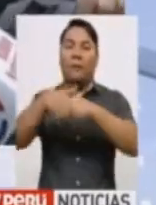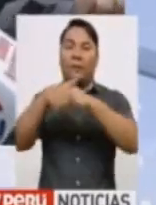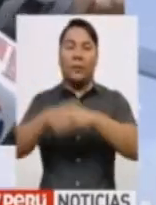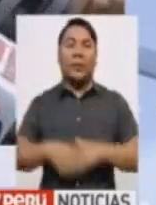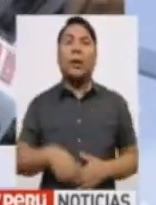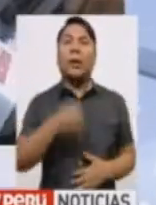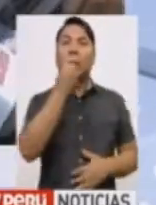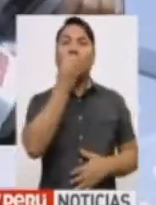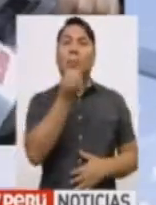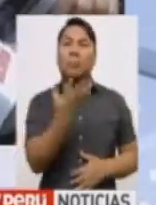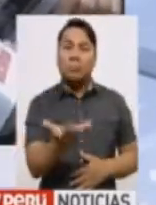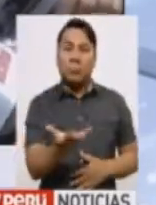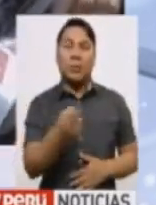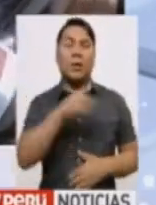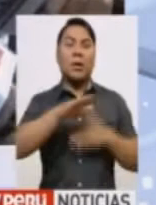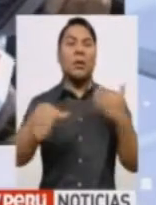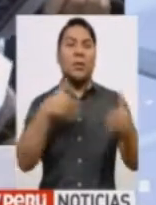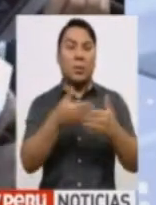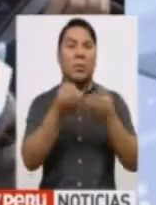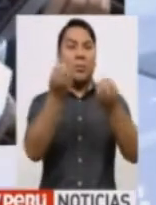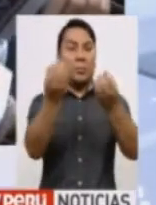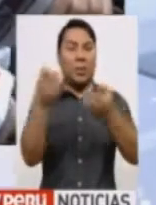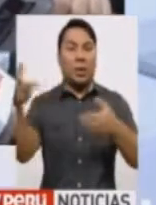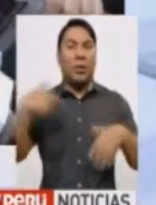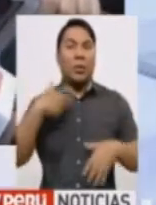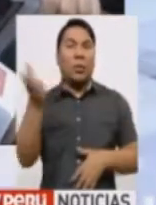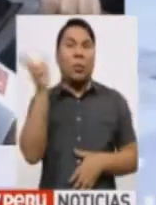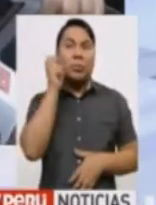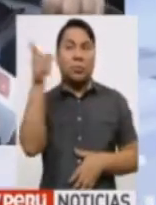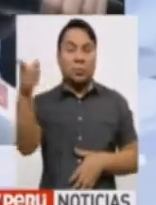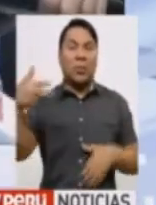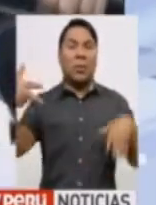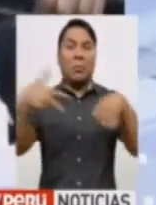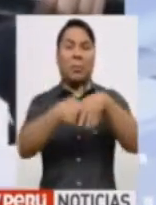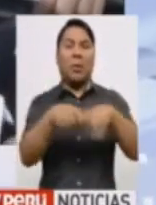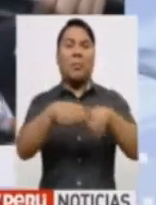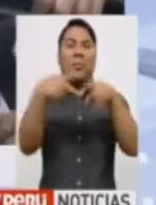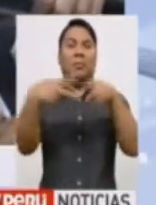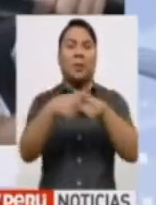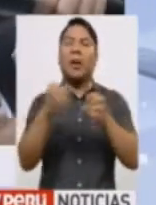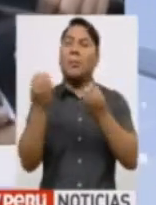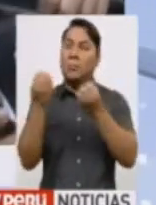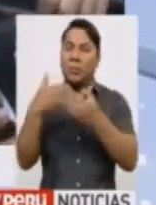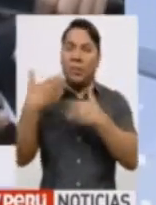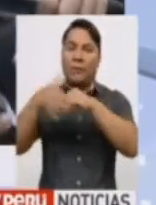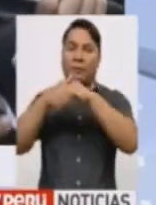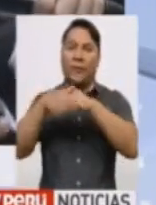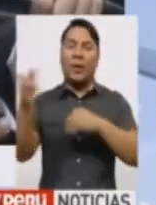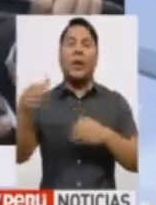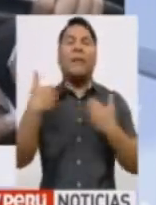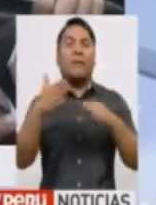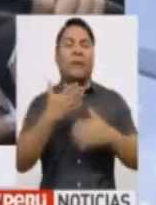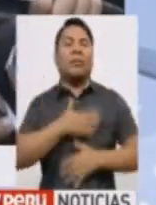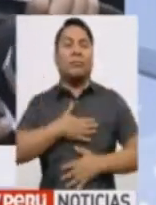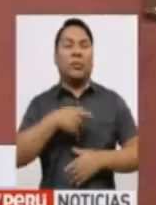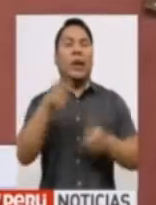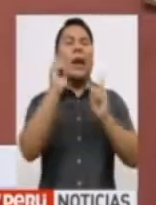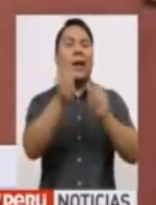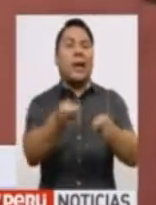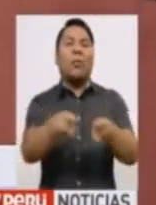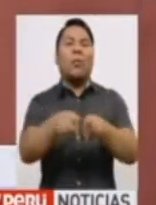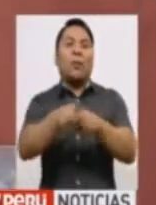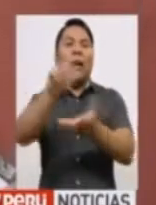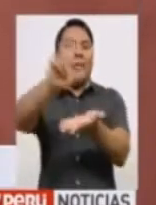es hoy día saber que el peaje ya no va en Puente Piedra. Entonces ese es el regalo para Lima y yo felicito al alcalde por esa decisión.